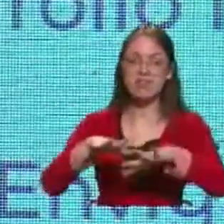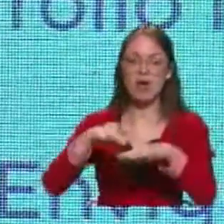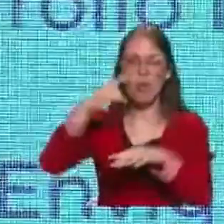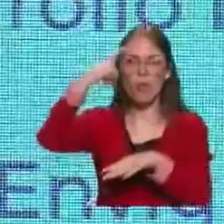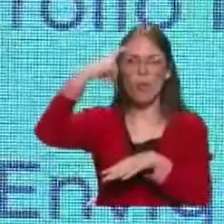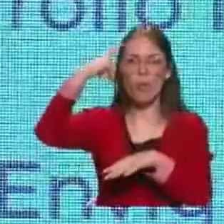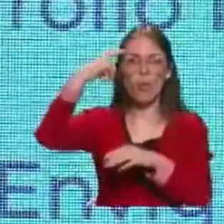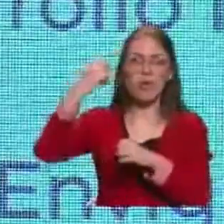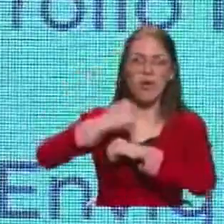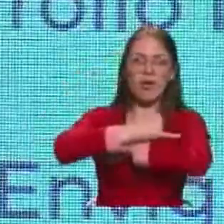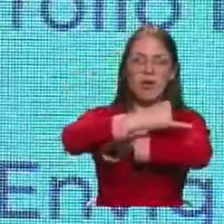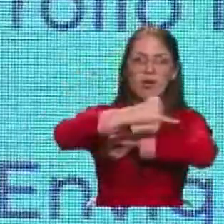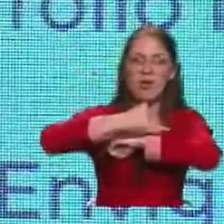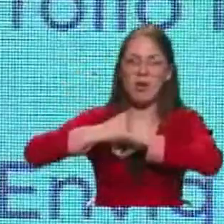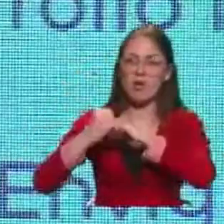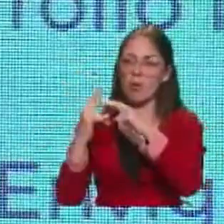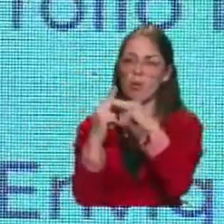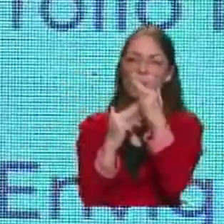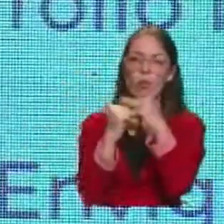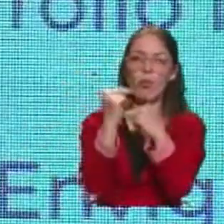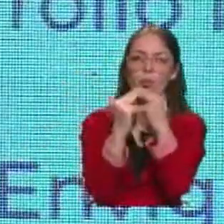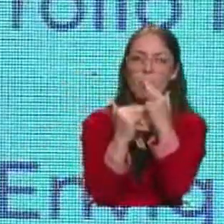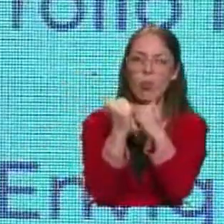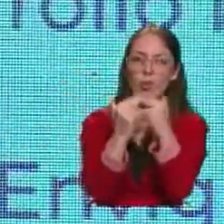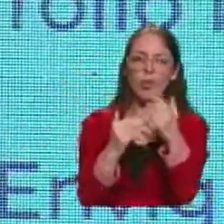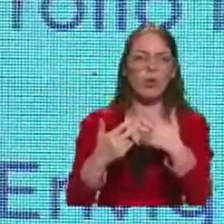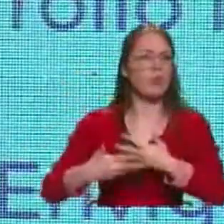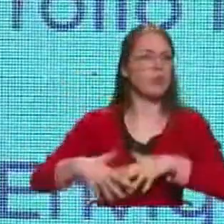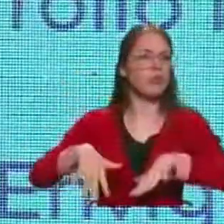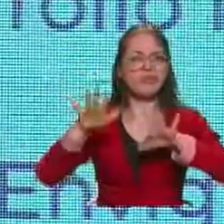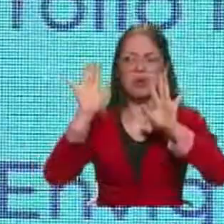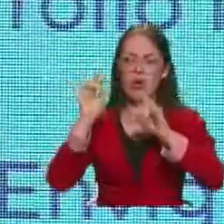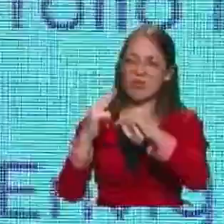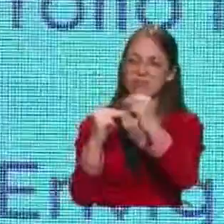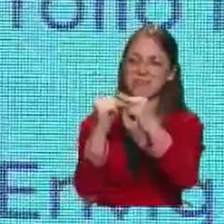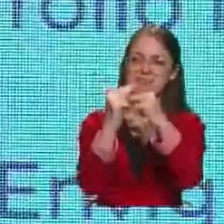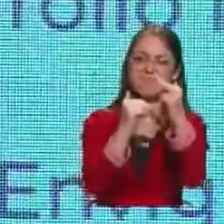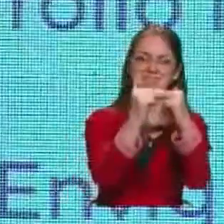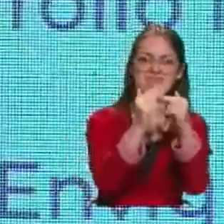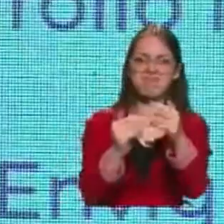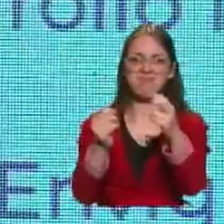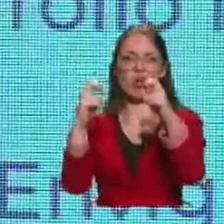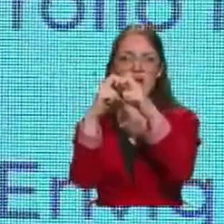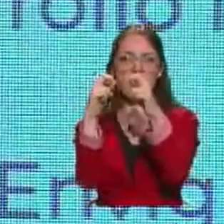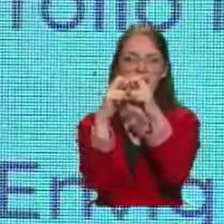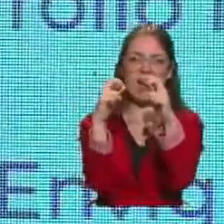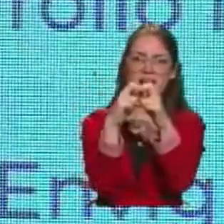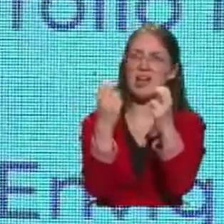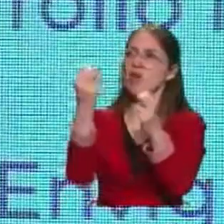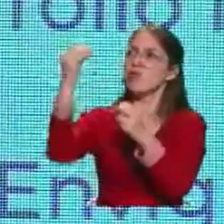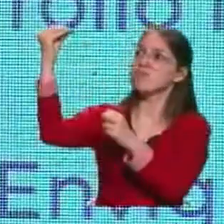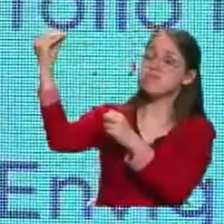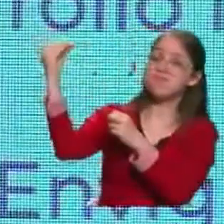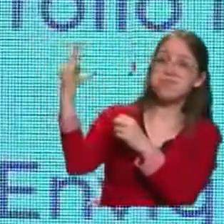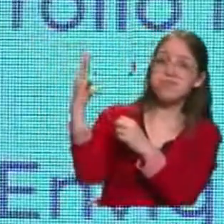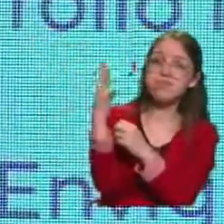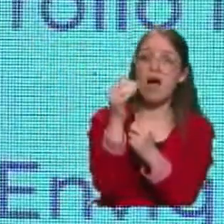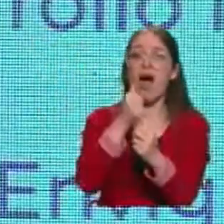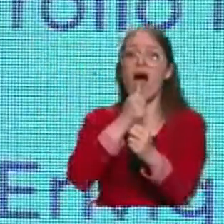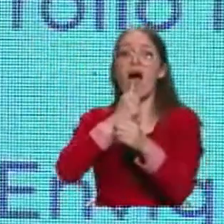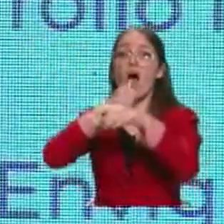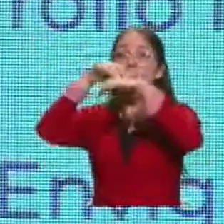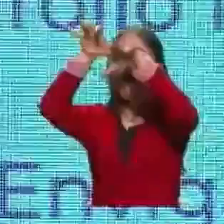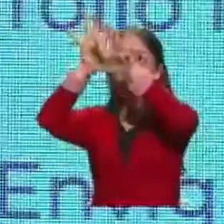diseño y construcción de toda la infraestructura sostenible energía solar reutilización de agua